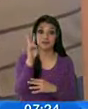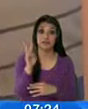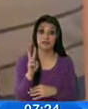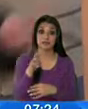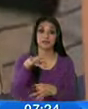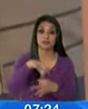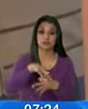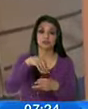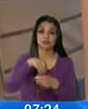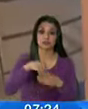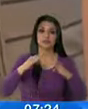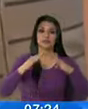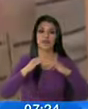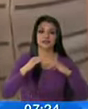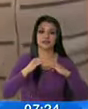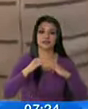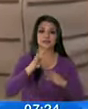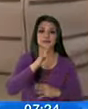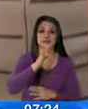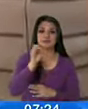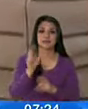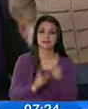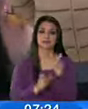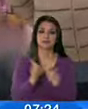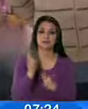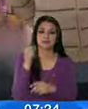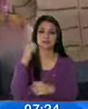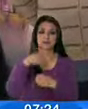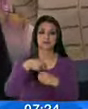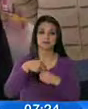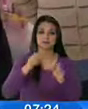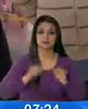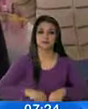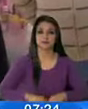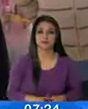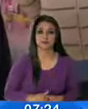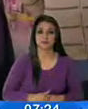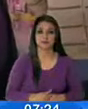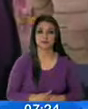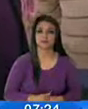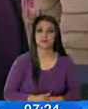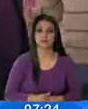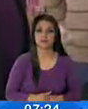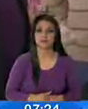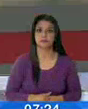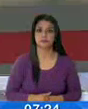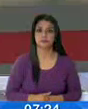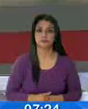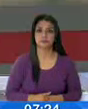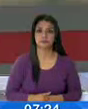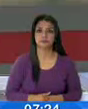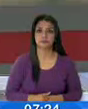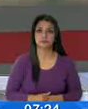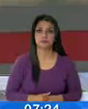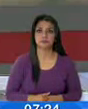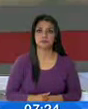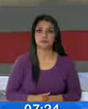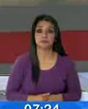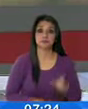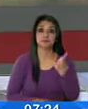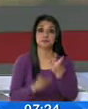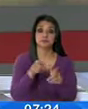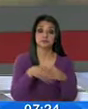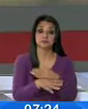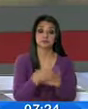en casa, con más de 700 personas, informó Héctor Romero. Y también las personas privadas